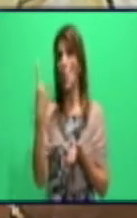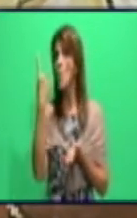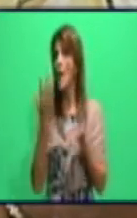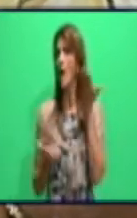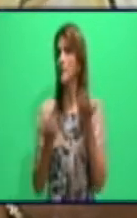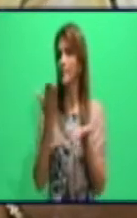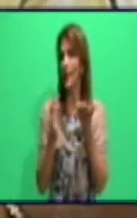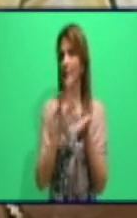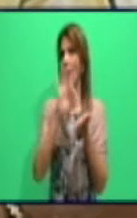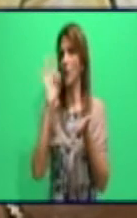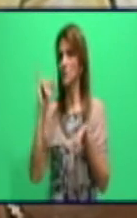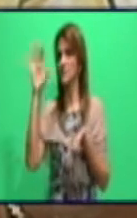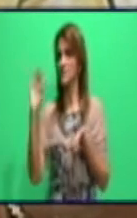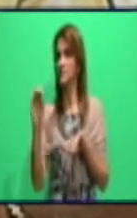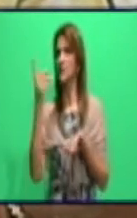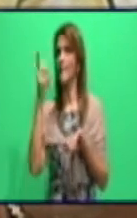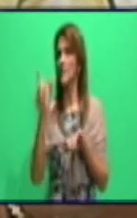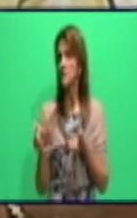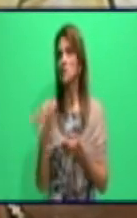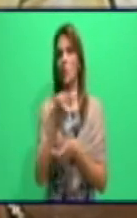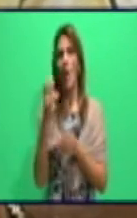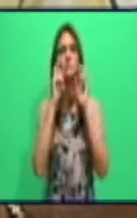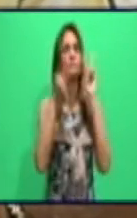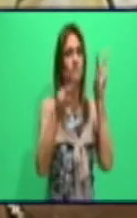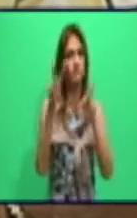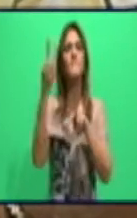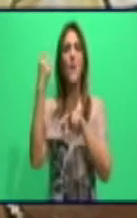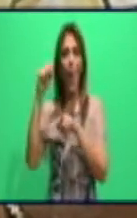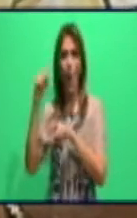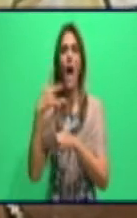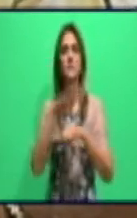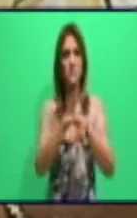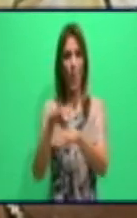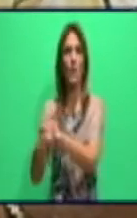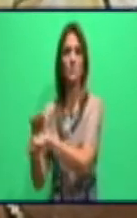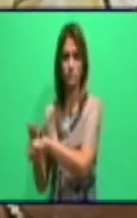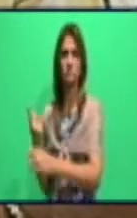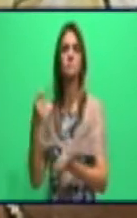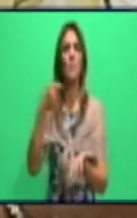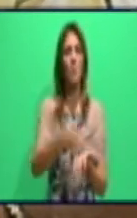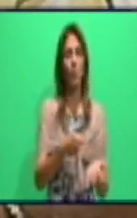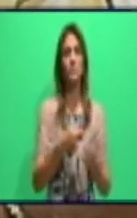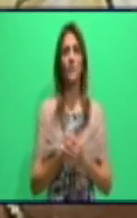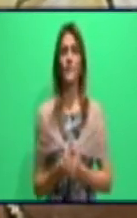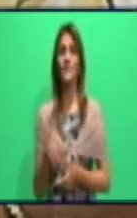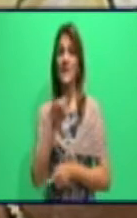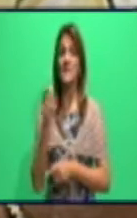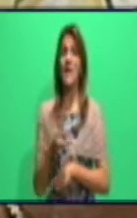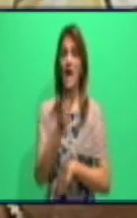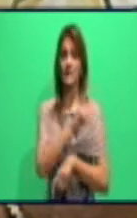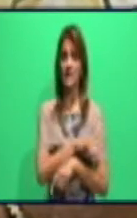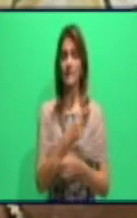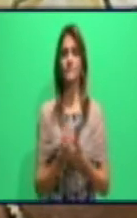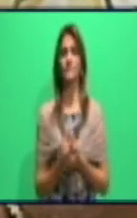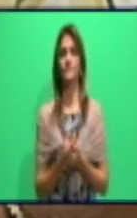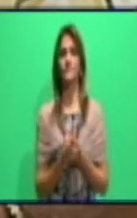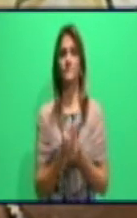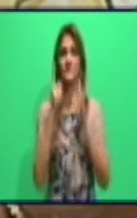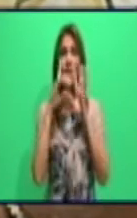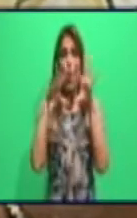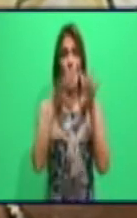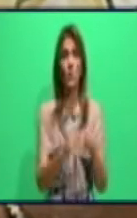miami y ayer que nuevamente que lo planteé la semana pasada se corrió un trabajador por cuenta